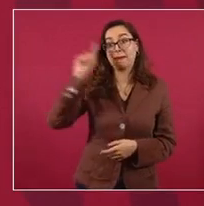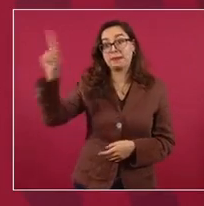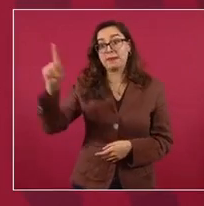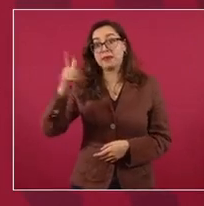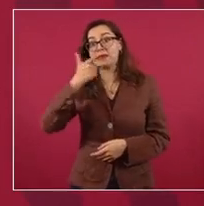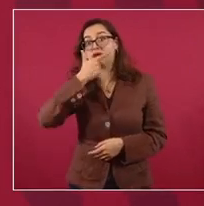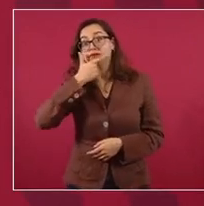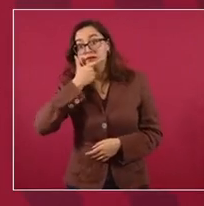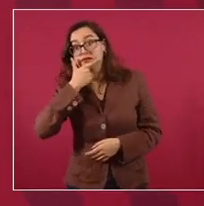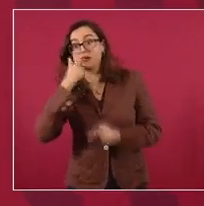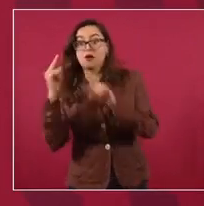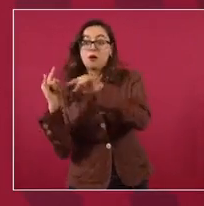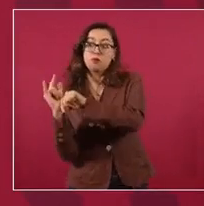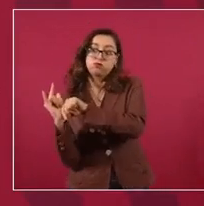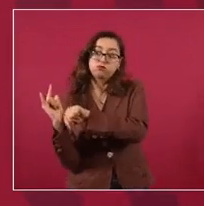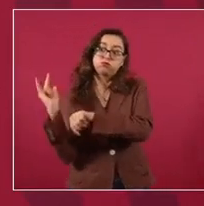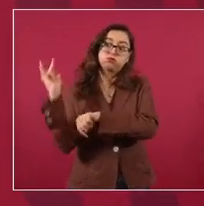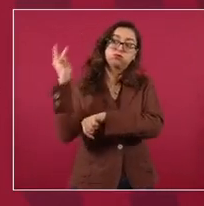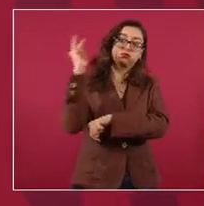Londres.